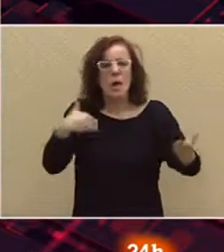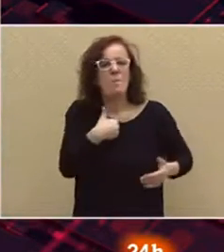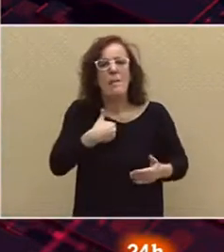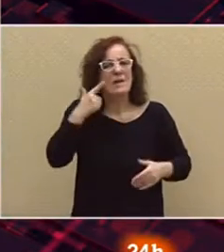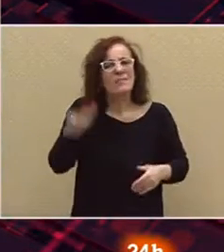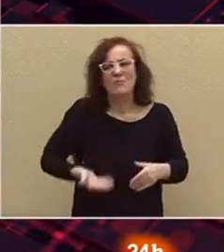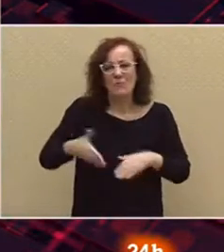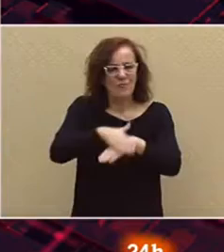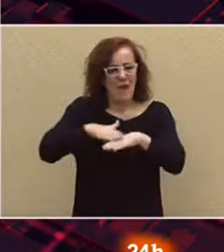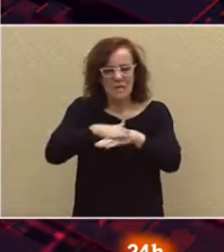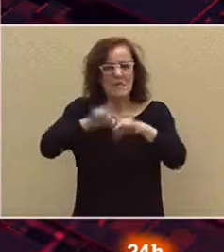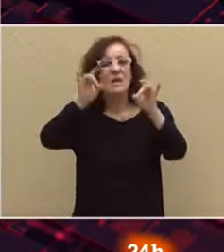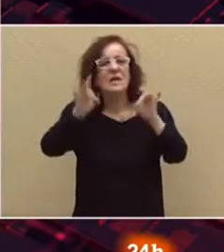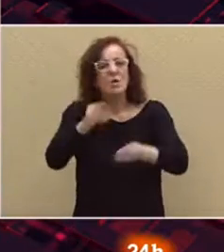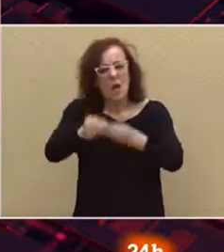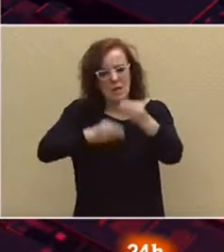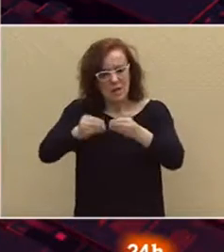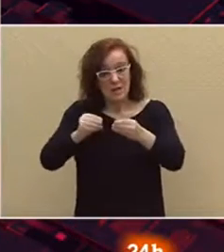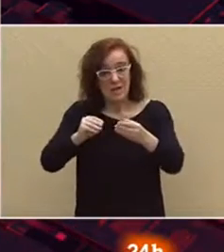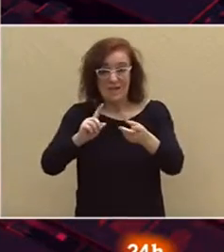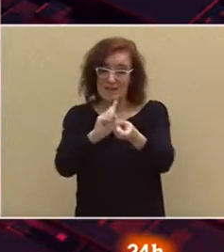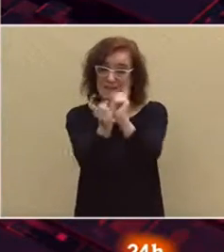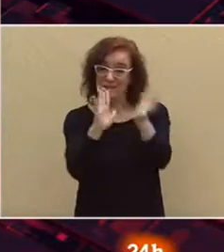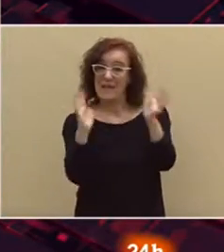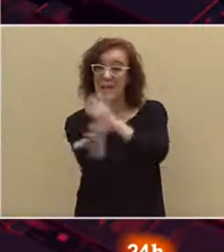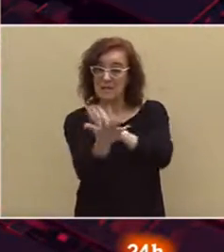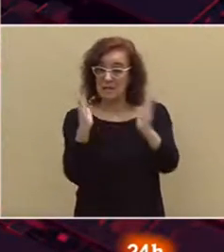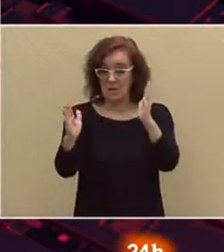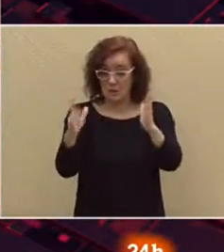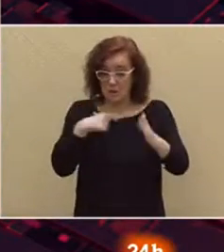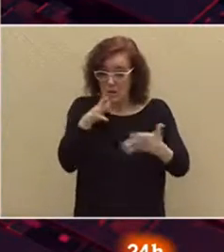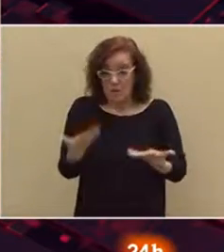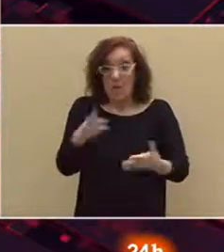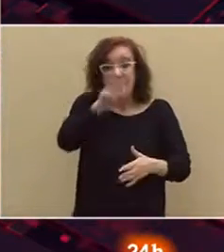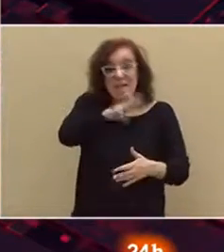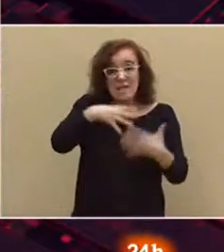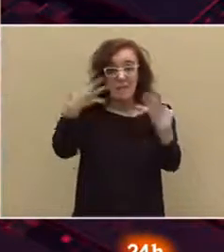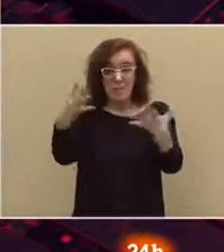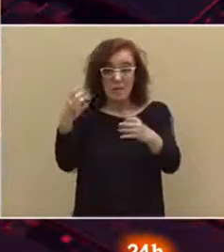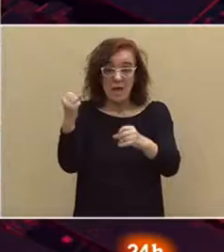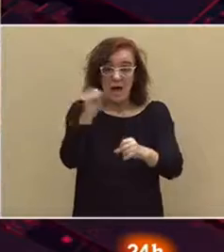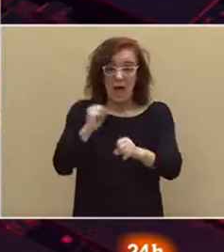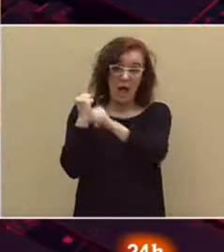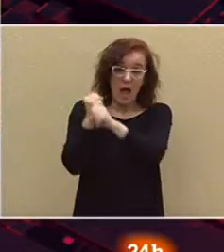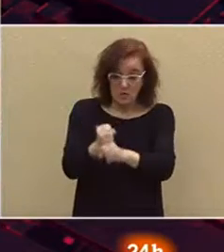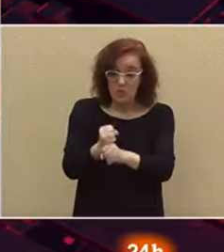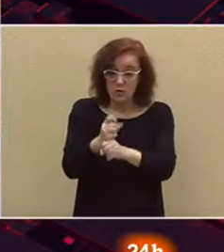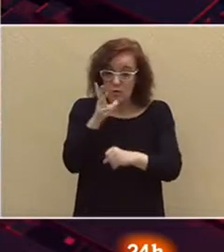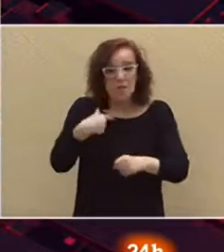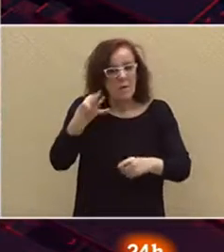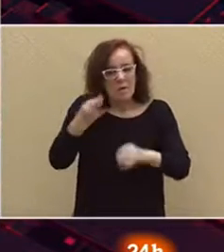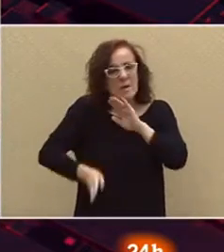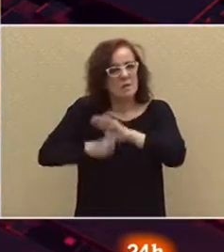igual que lo hicieron durante la transición, igual que lo han hecho en estos 39 años, y tal y como habrán de desempeñarlo en el